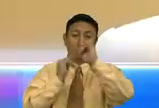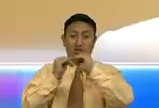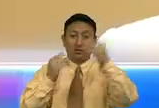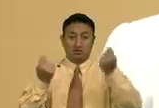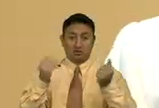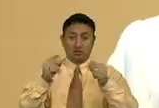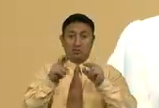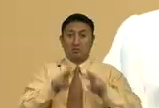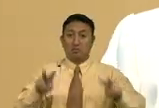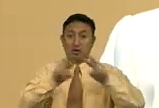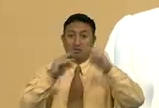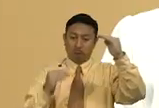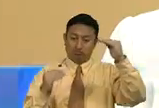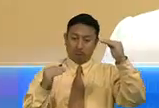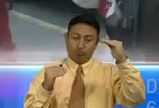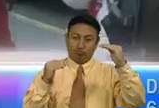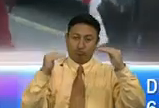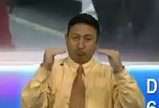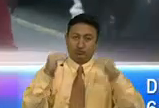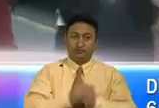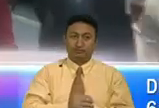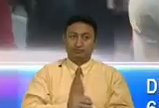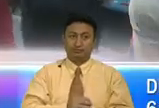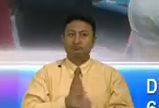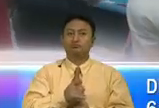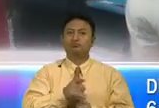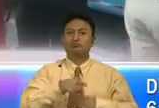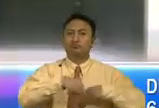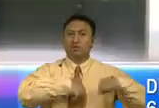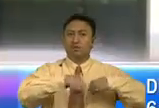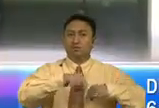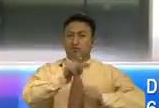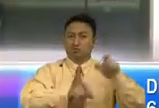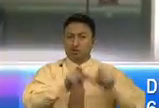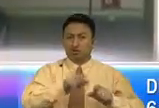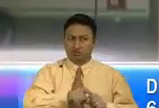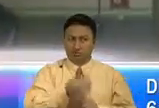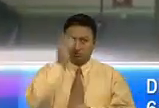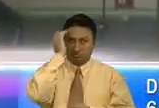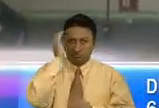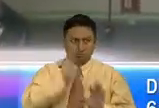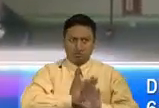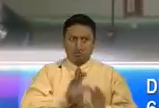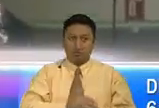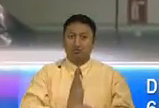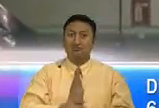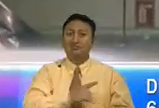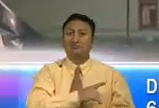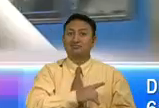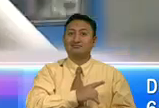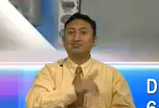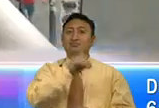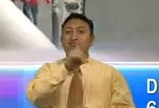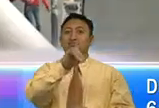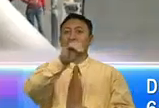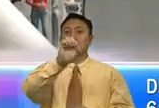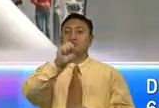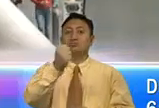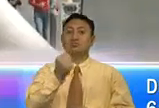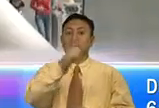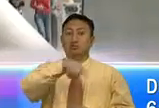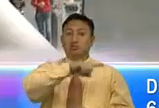Esto, aseguró, no debe preocupar a quienes brindan el servicio de transporte de pasajeros y de carga, pues del diésel que ocupa ese sector, dijo Romo, no